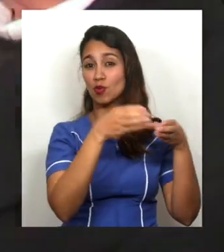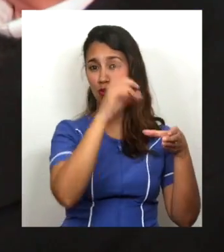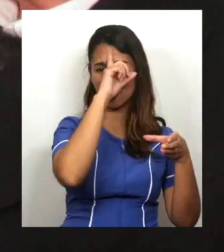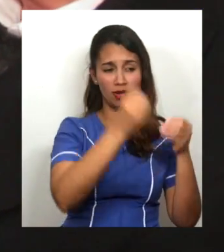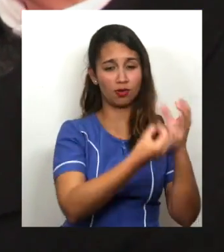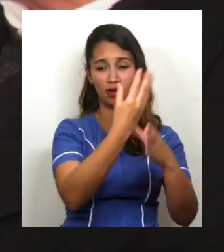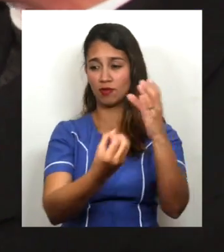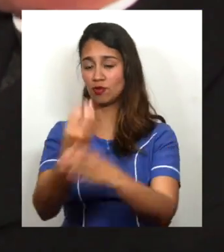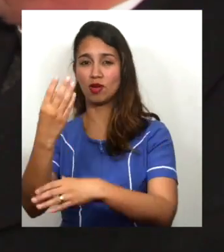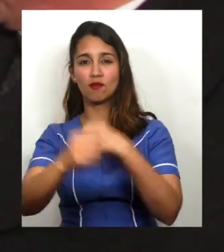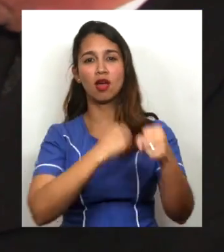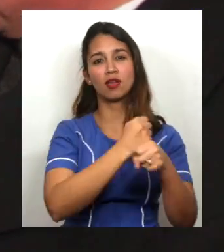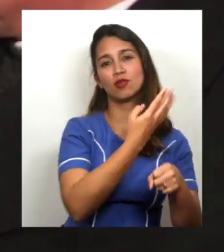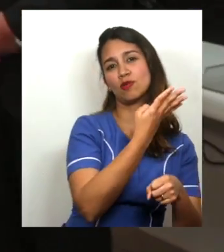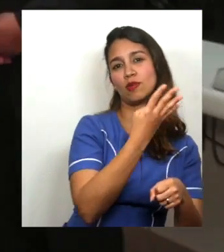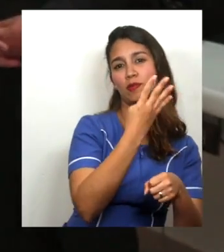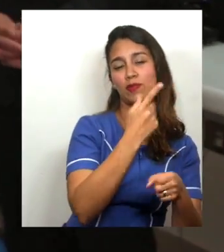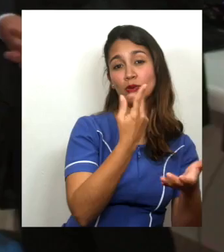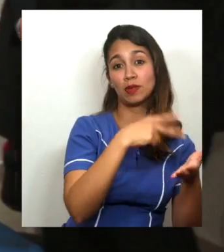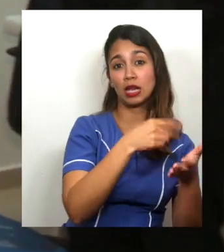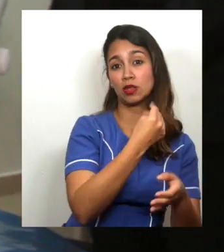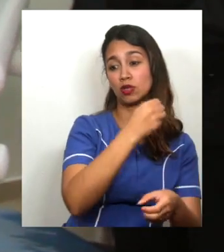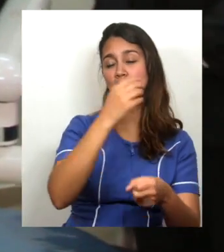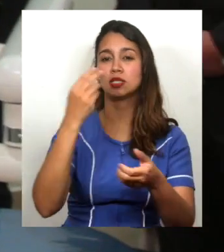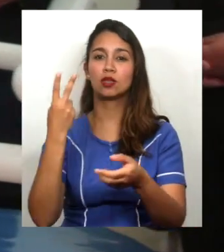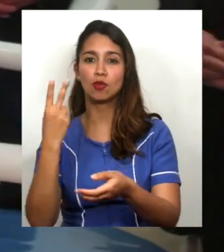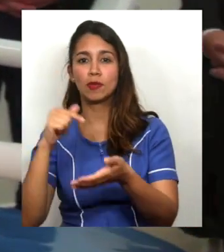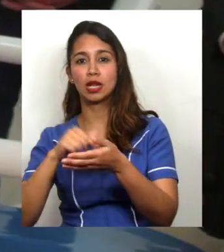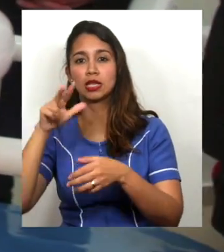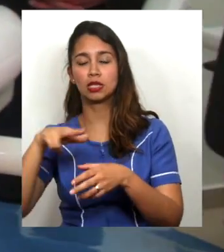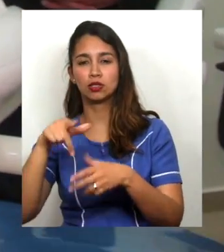que considera la construcción de 100 nuevos SECOF durante el periodo